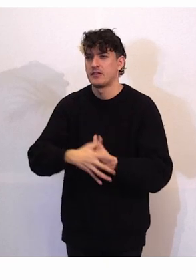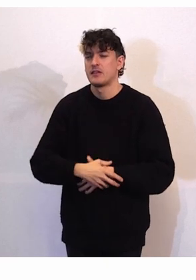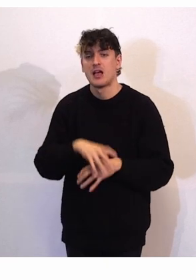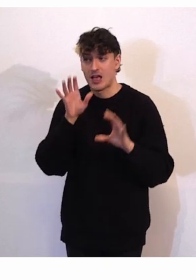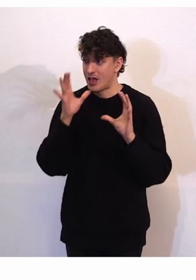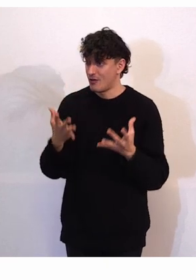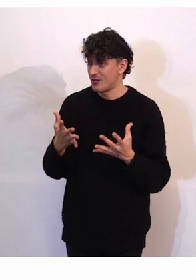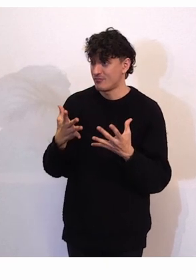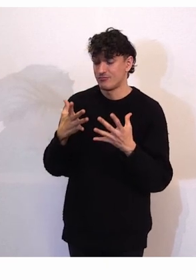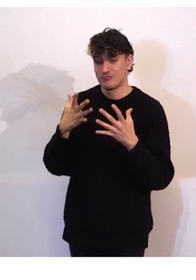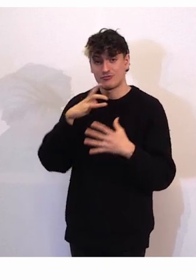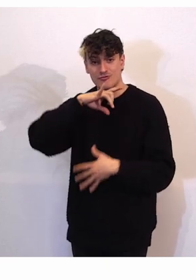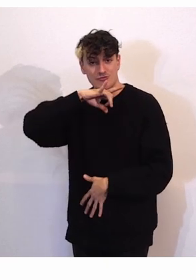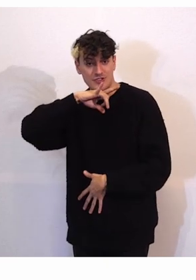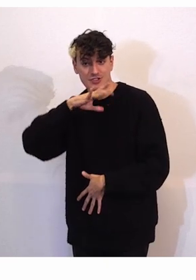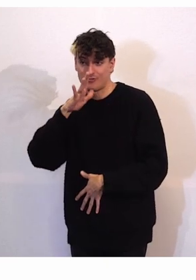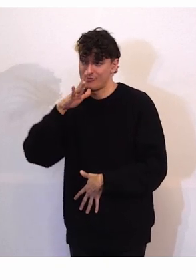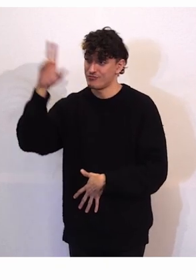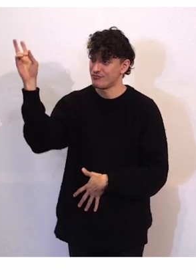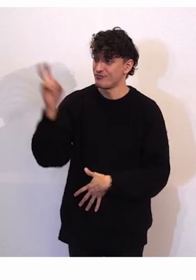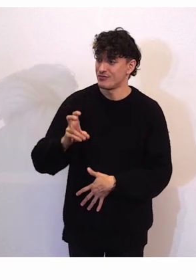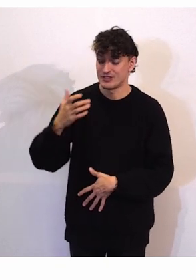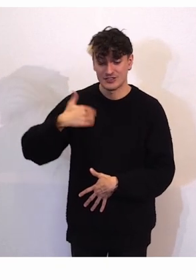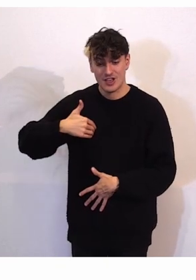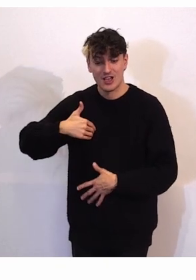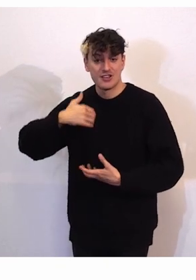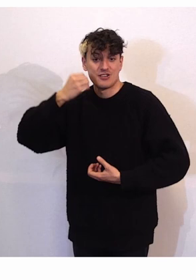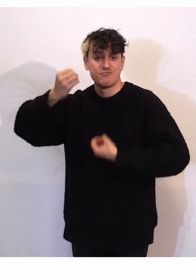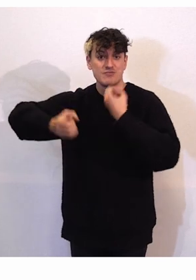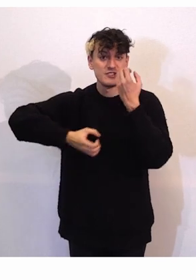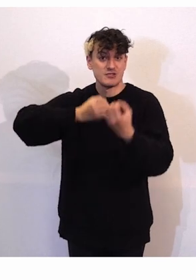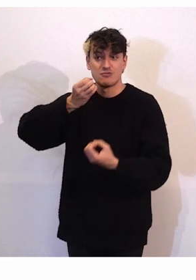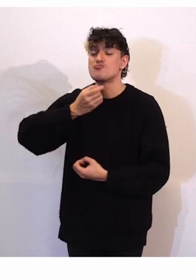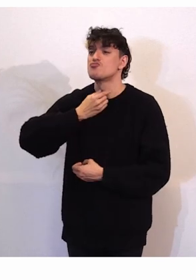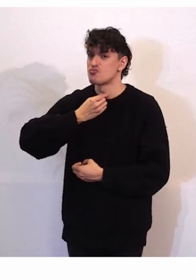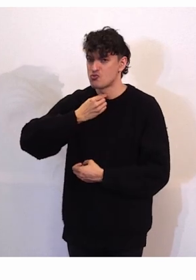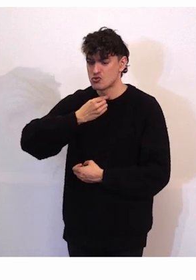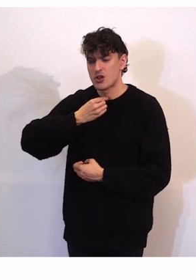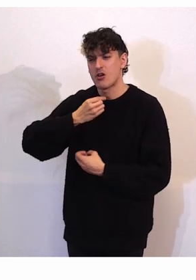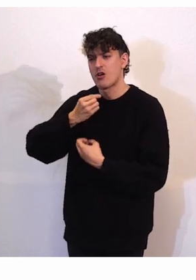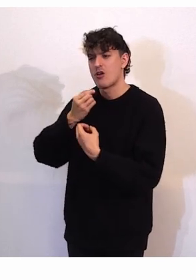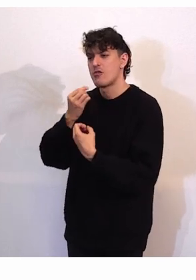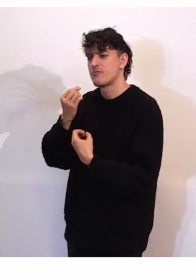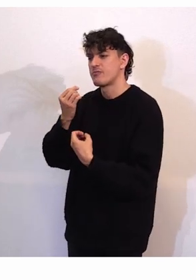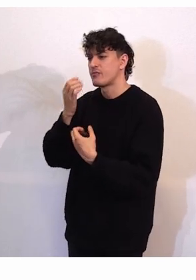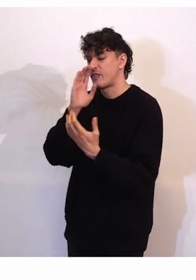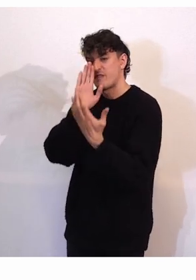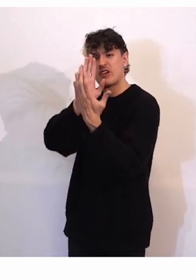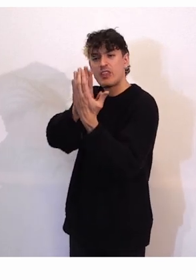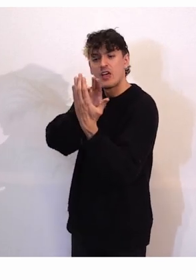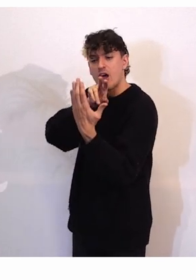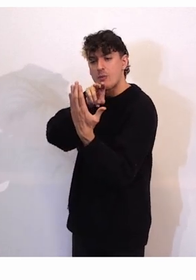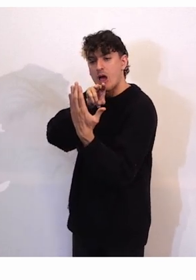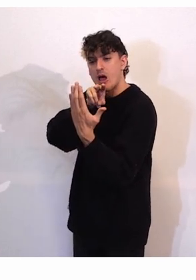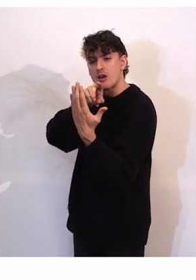contenta porque está aquí, se está expresando. Ella le gusta mucho que la hablen por delante, para que ella